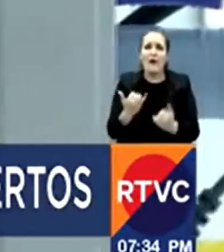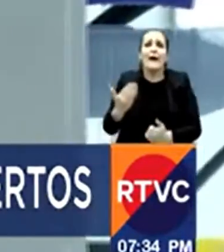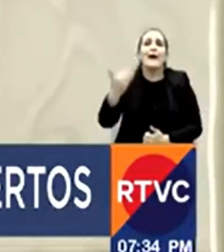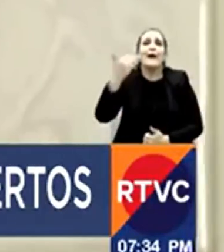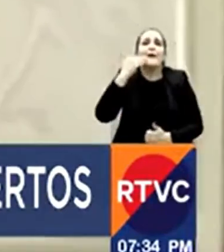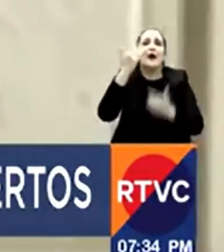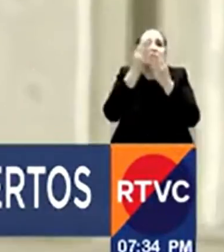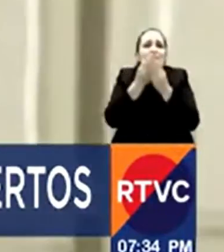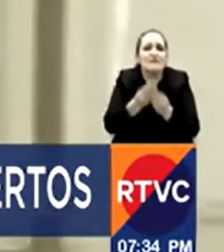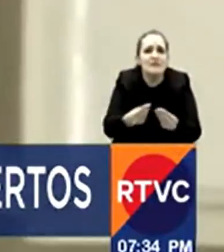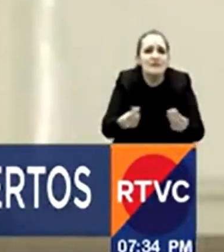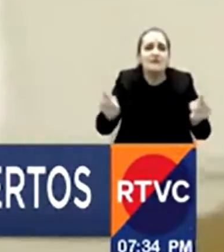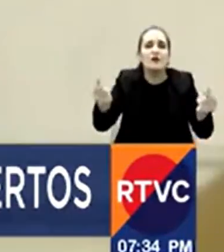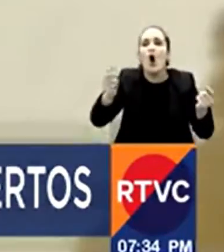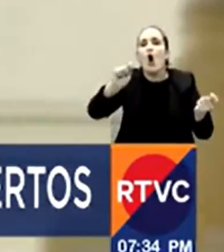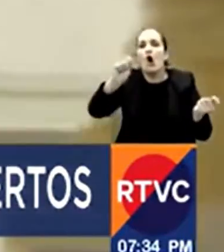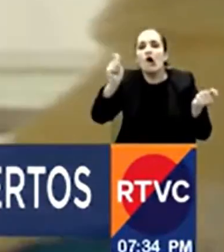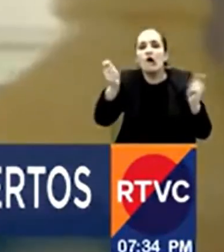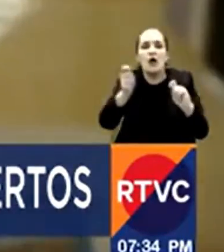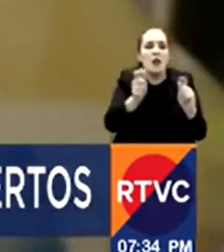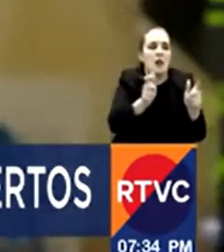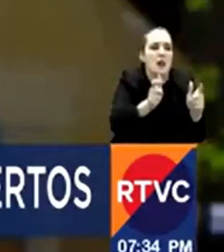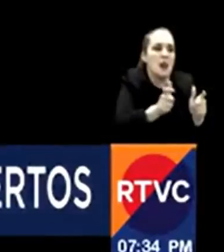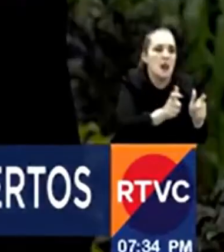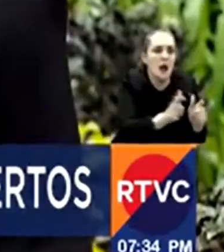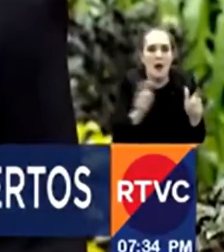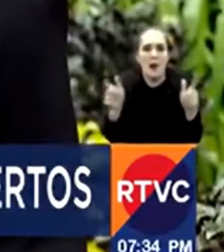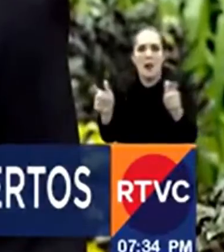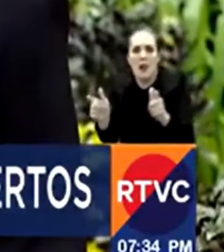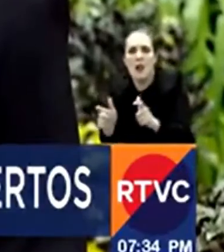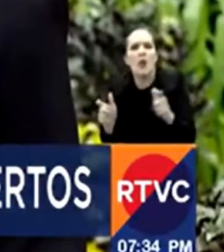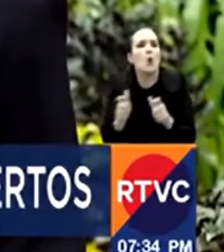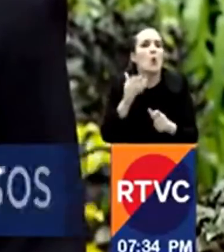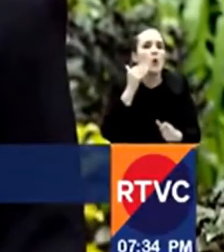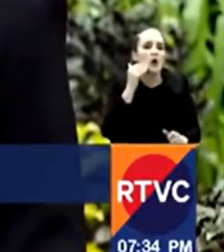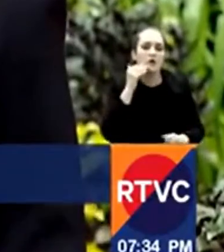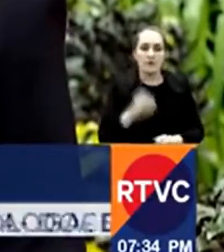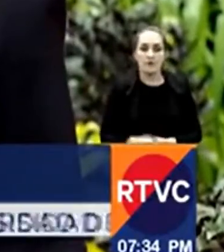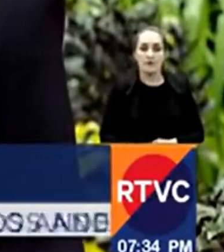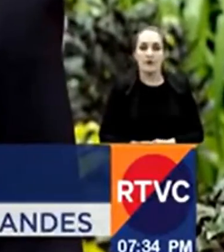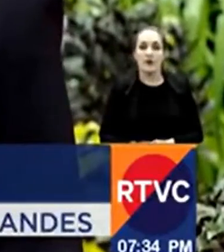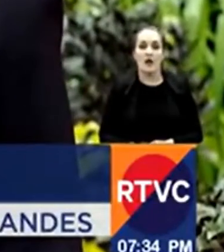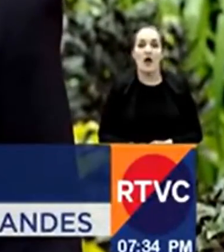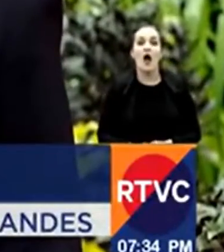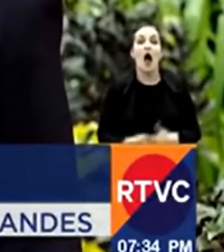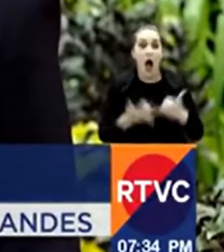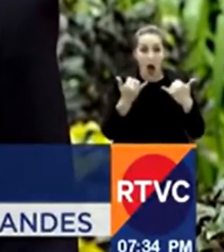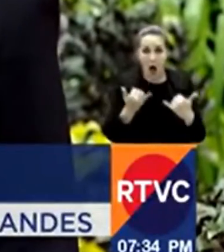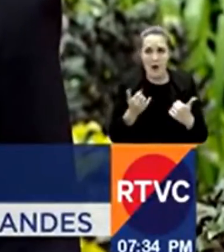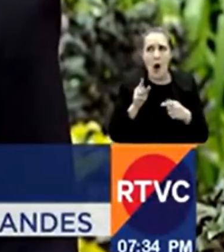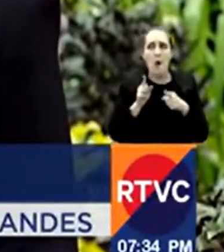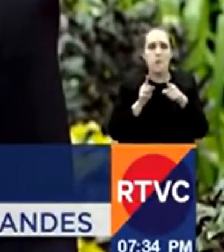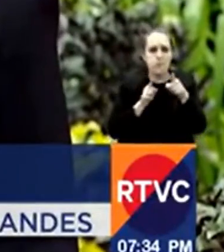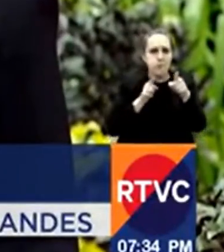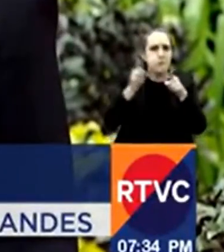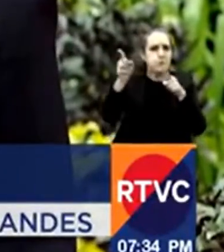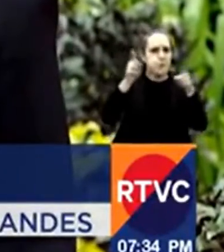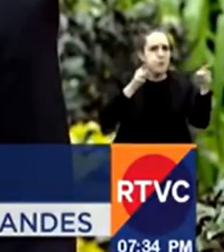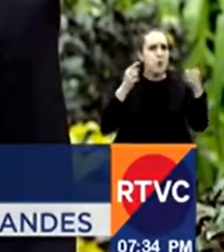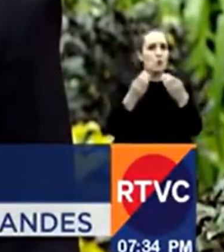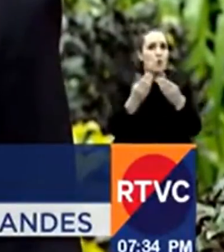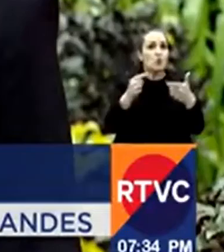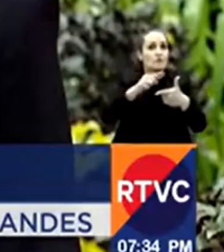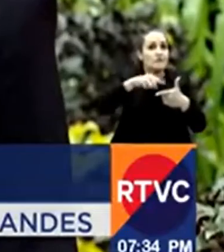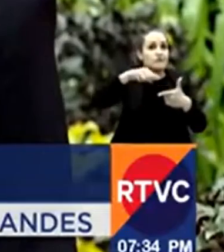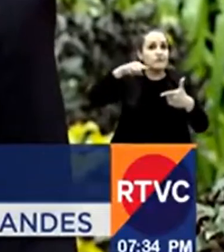esta acabará o será considerada una endemia. En este momento tenemos una ocurrencia de casos bastante alta, no